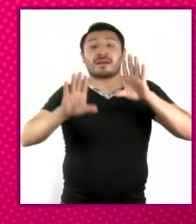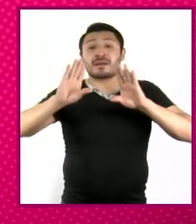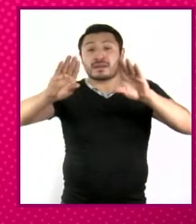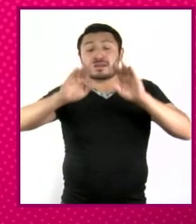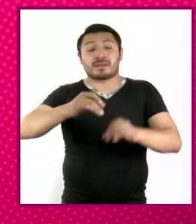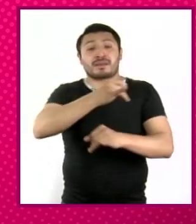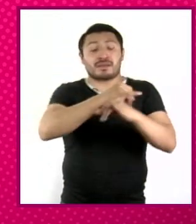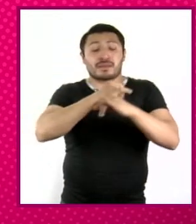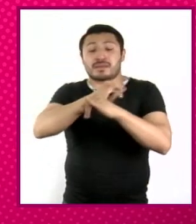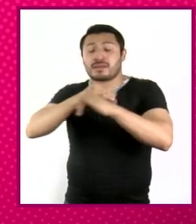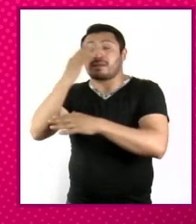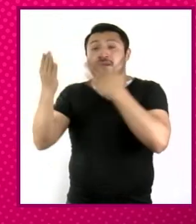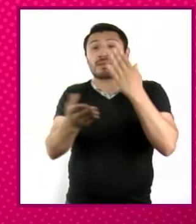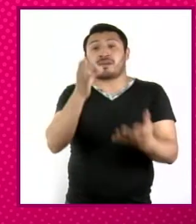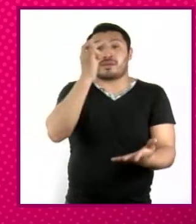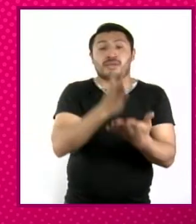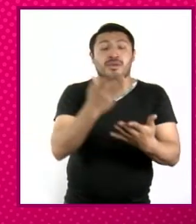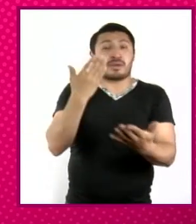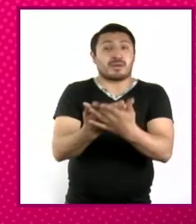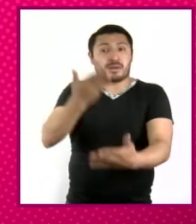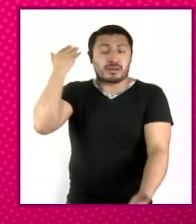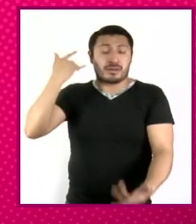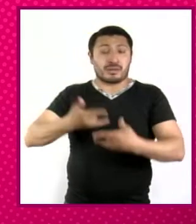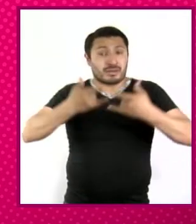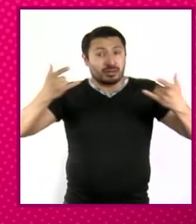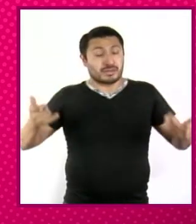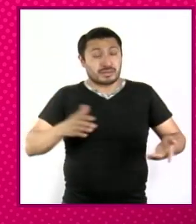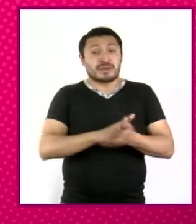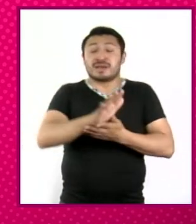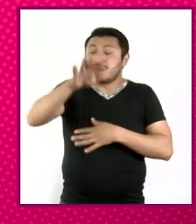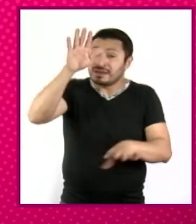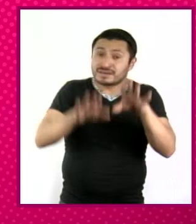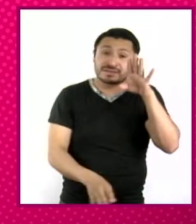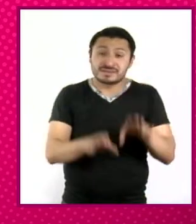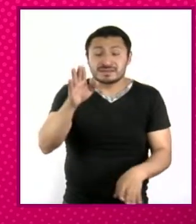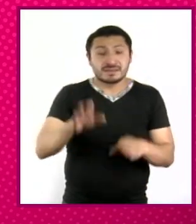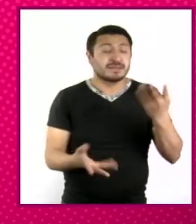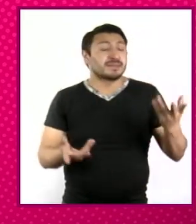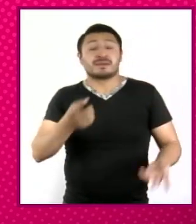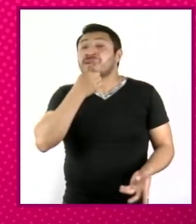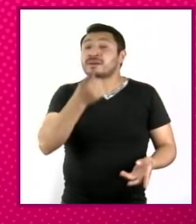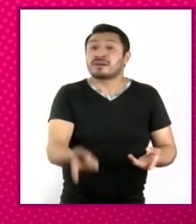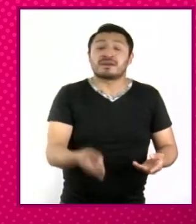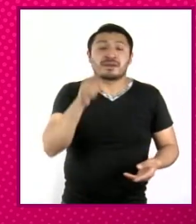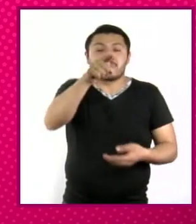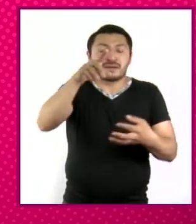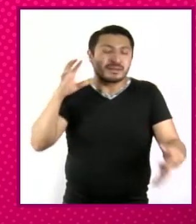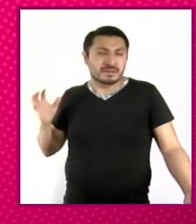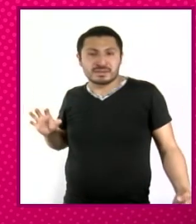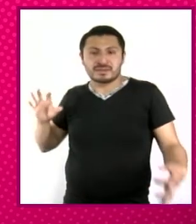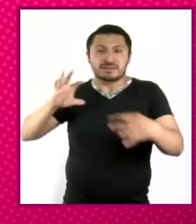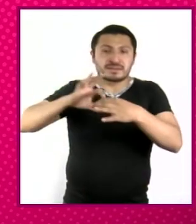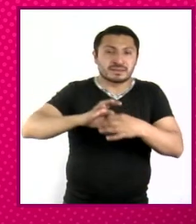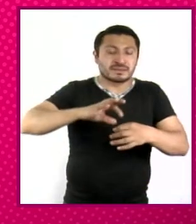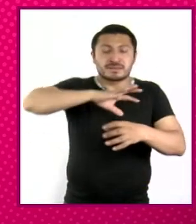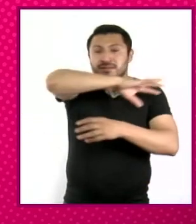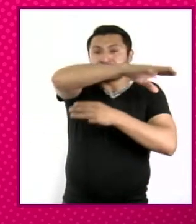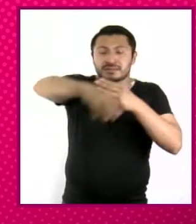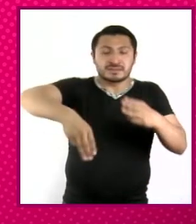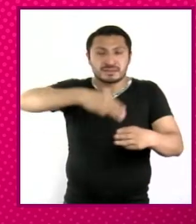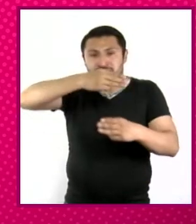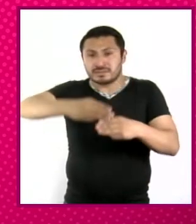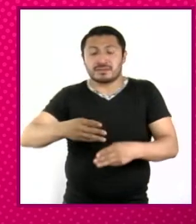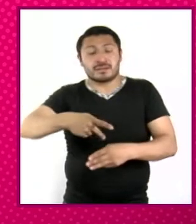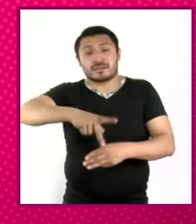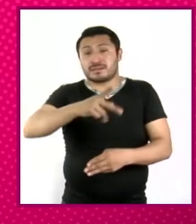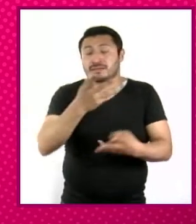estudiar única y exclusivamente nuestro pasado. De vez en cuando nos decían que nos vinculábamos con el resto del mundo,